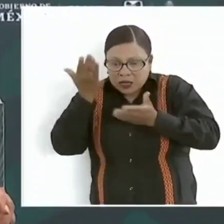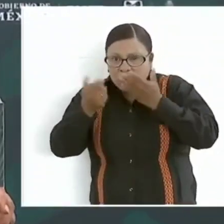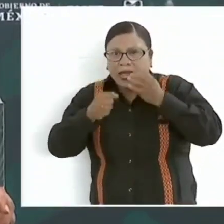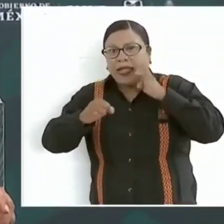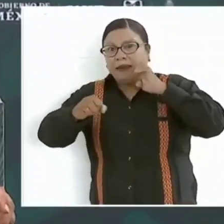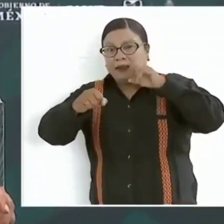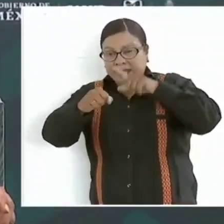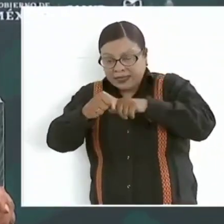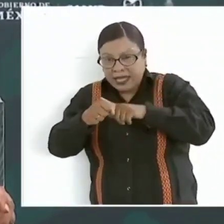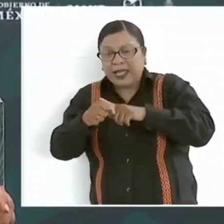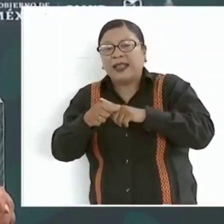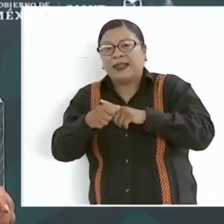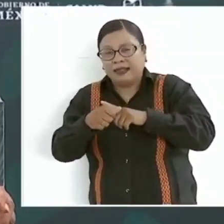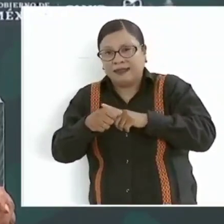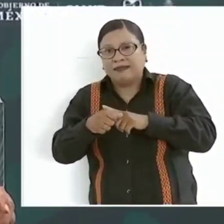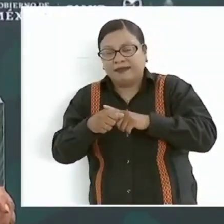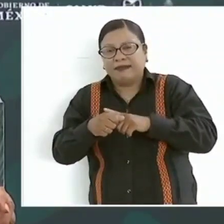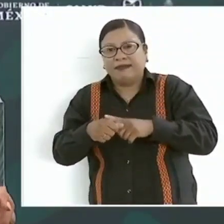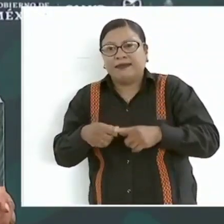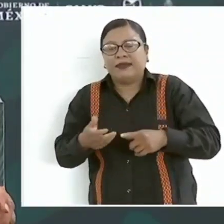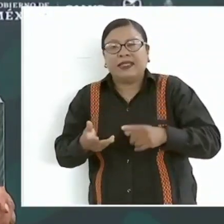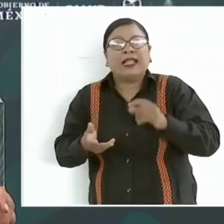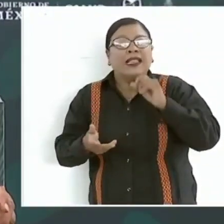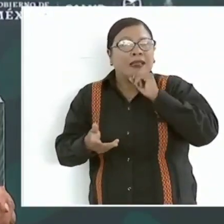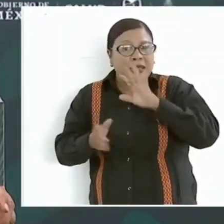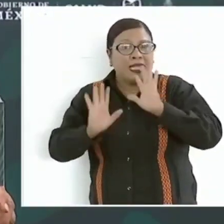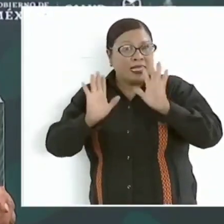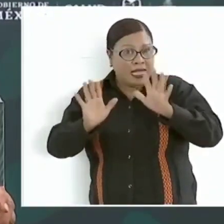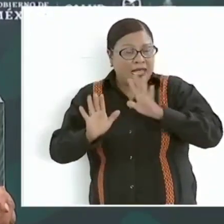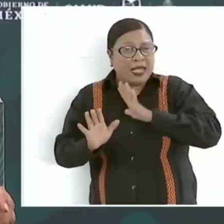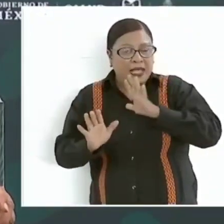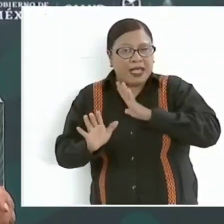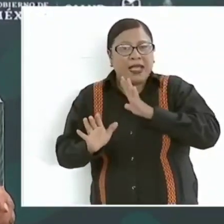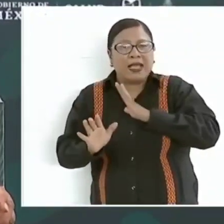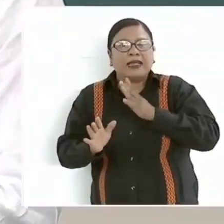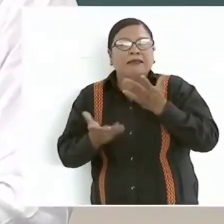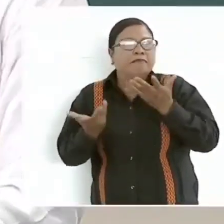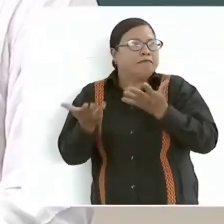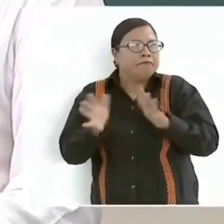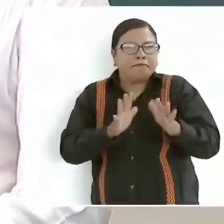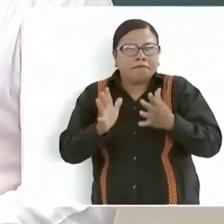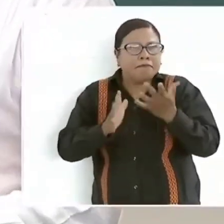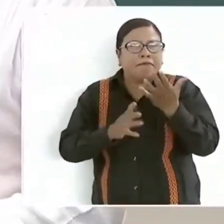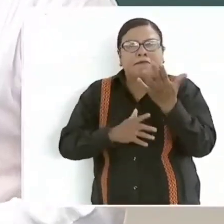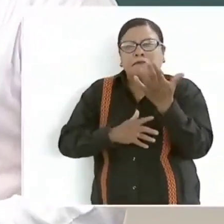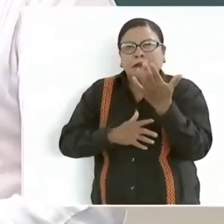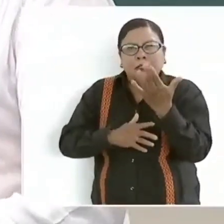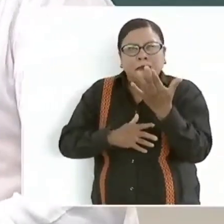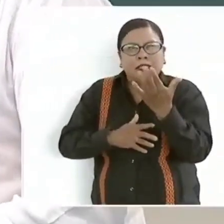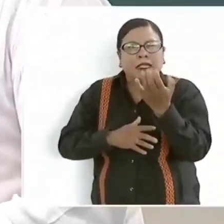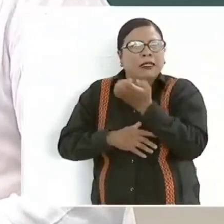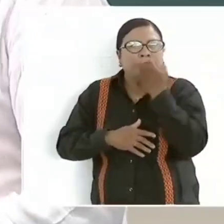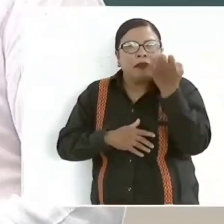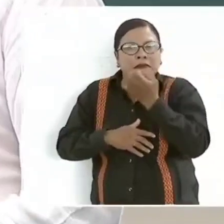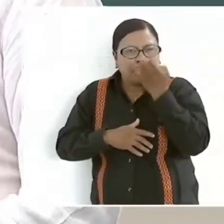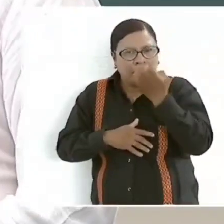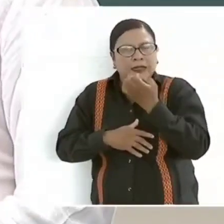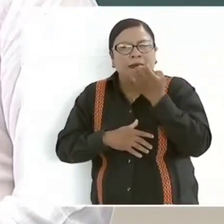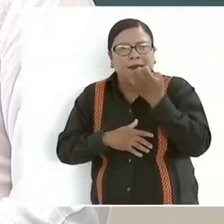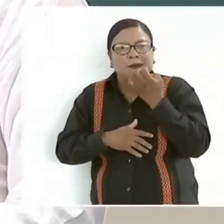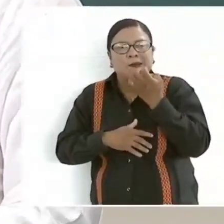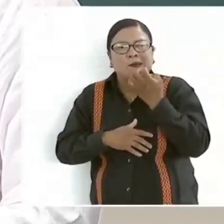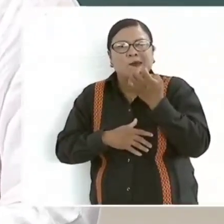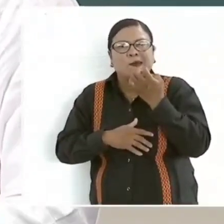especialidades, ya tenemos abiertas como 50 escuelas